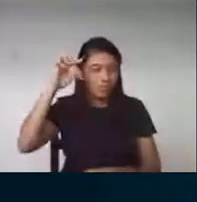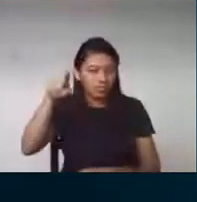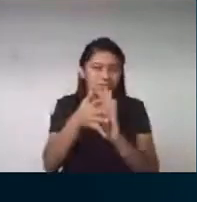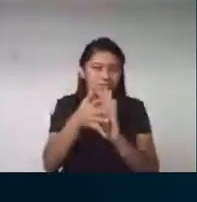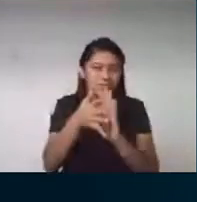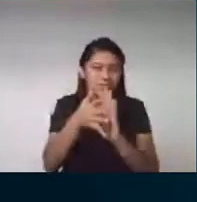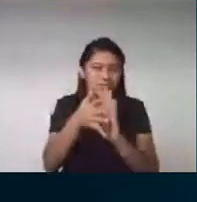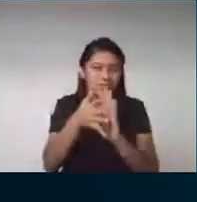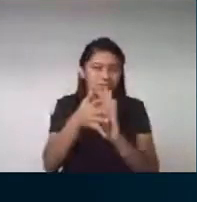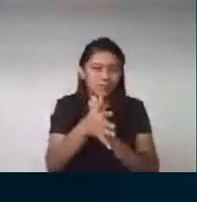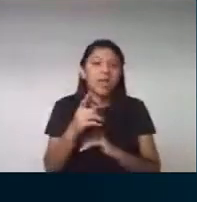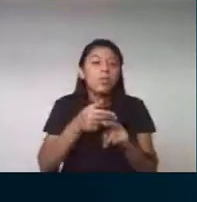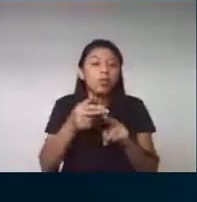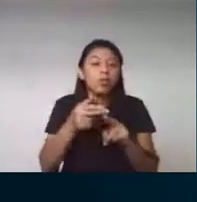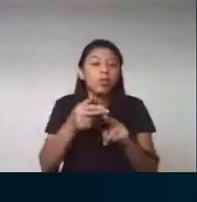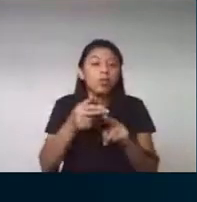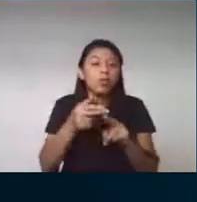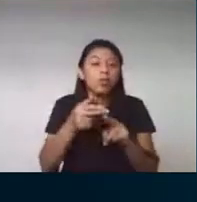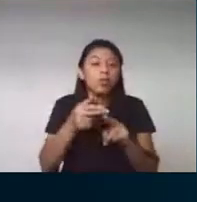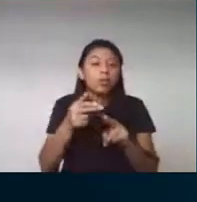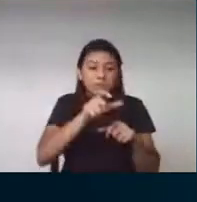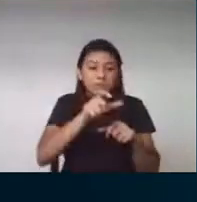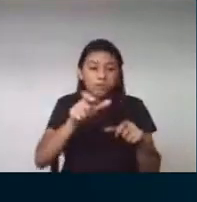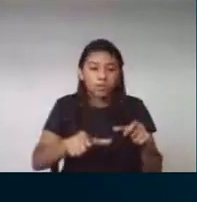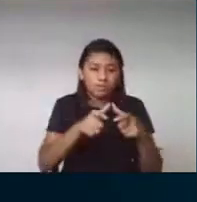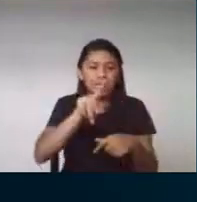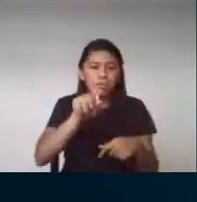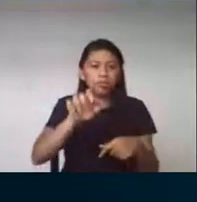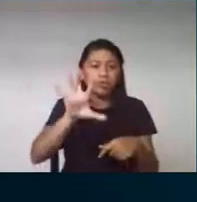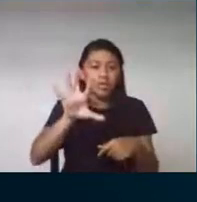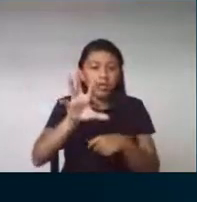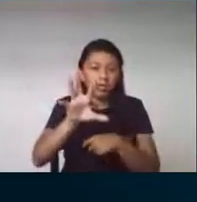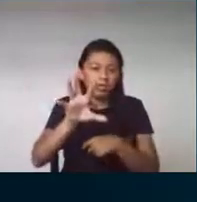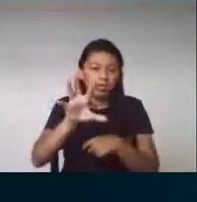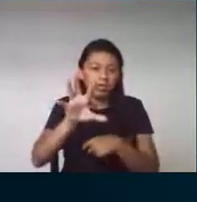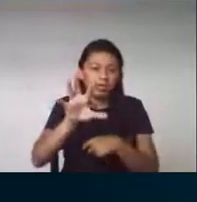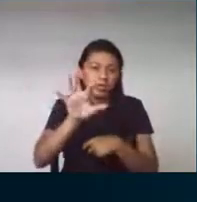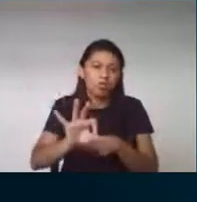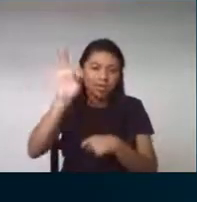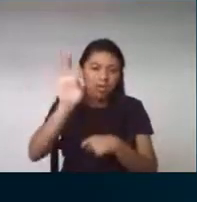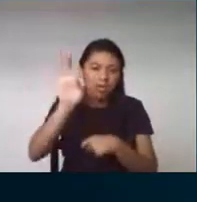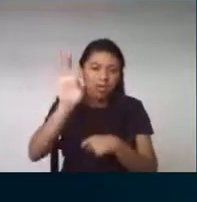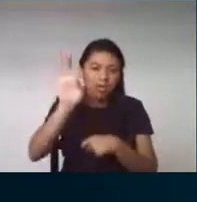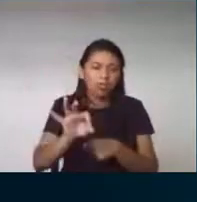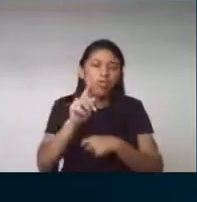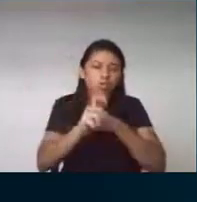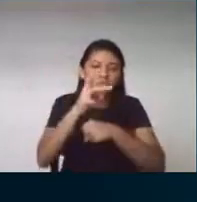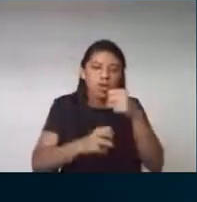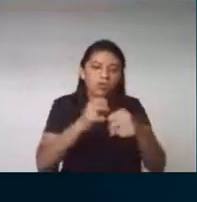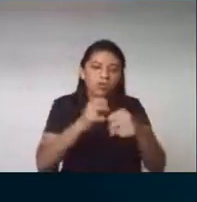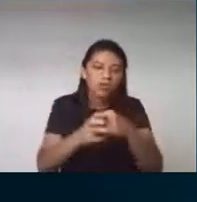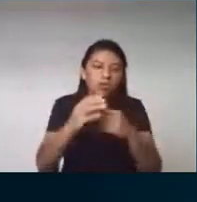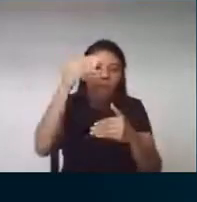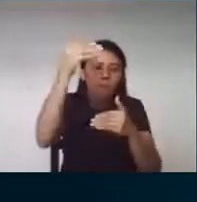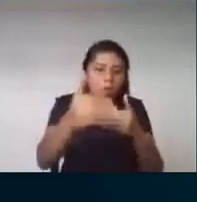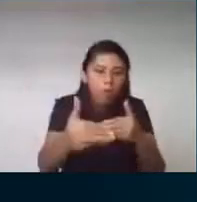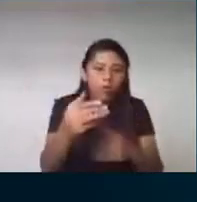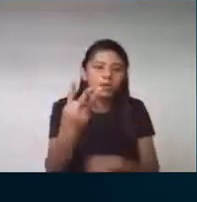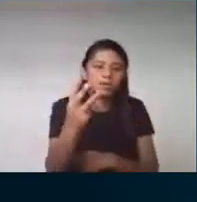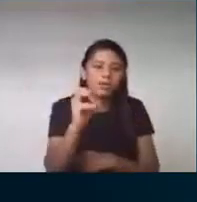es un crecimiento demográfico bastante considerable. Y no solo esto, sino que también en las grandes